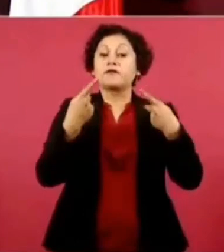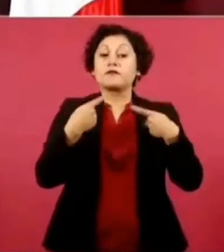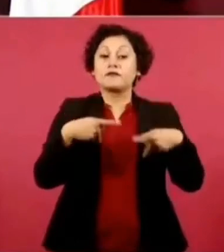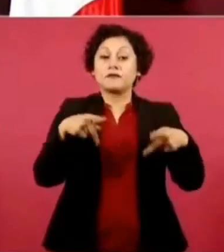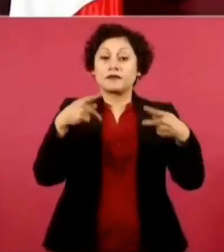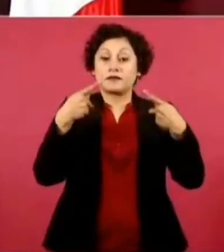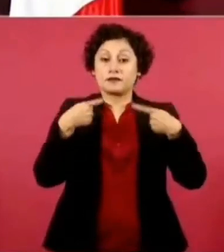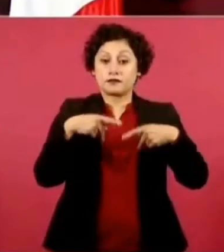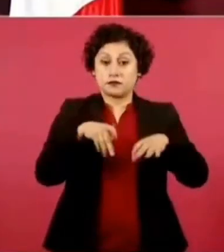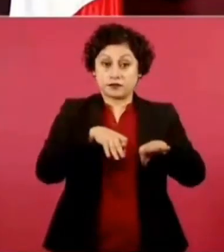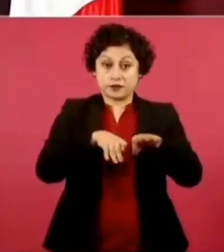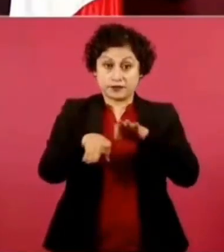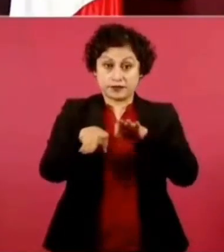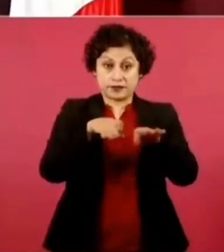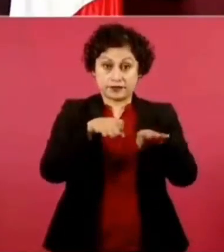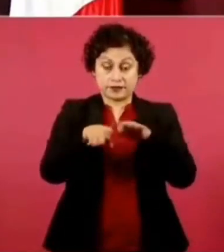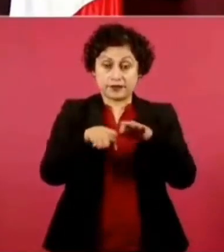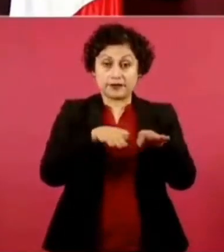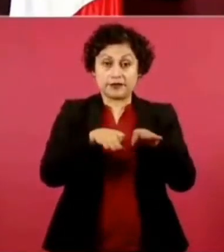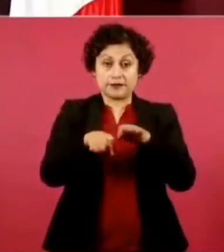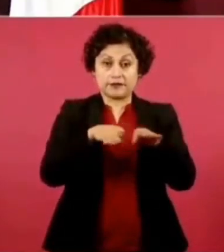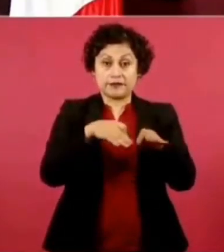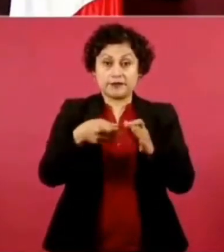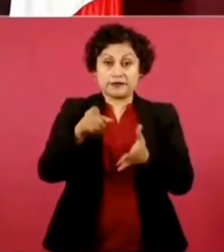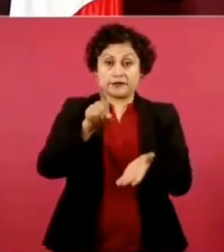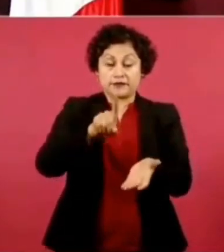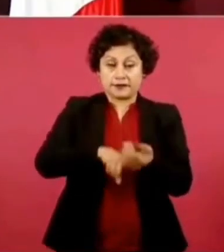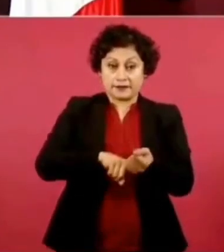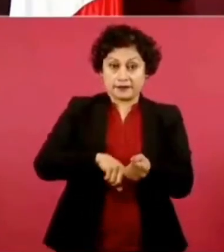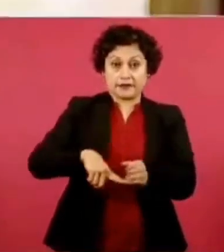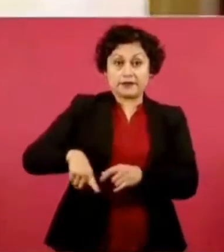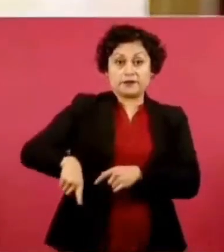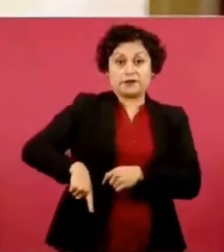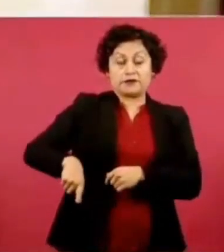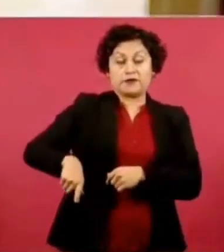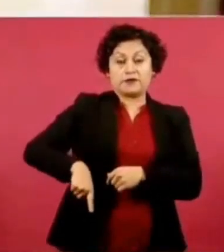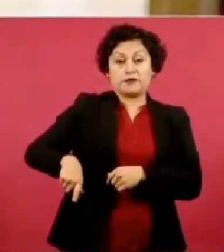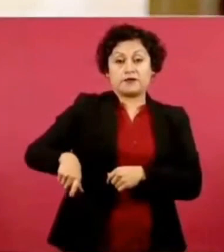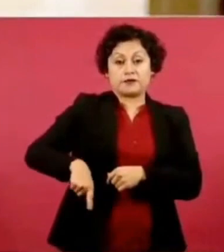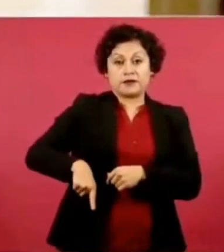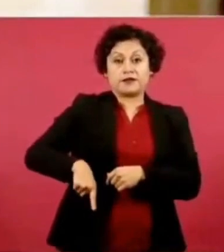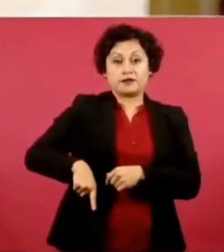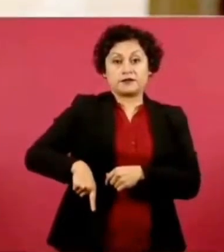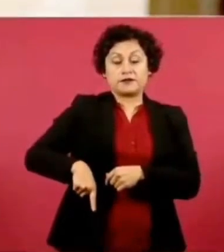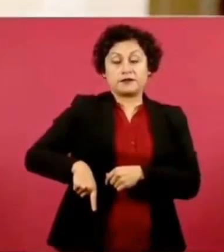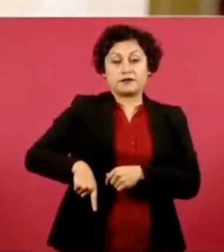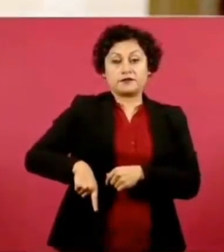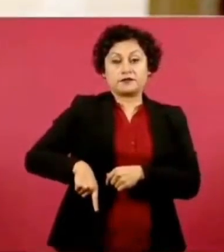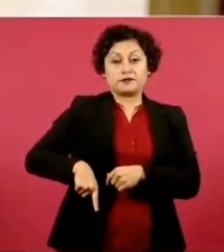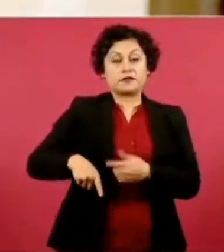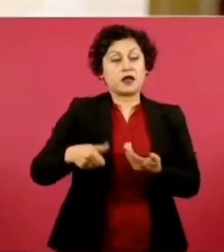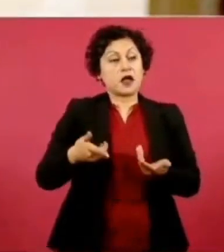no pueden disponer de las rentas sin responsabilidad,